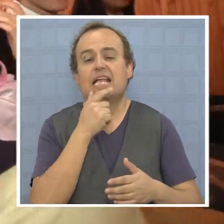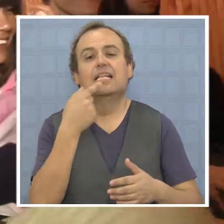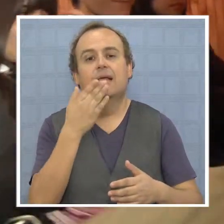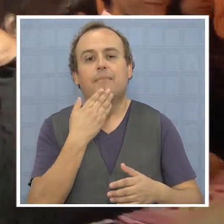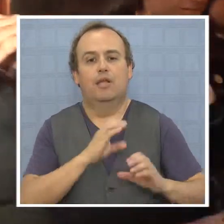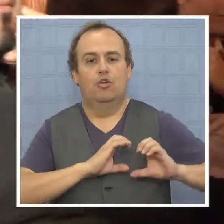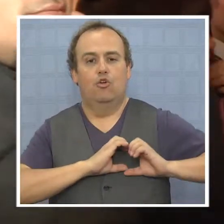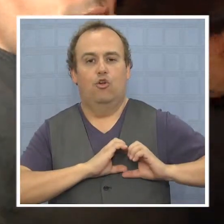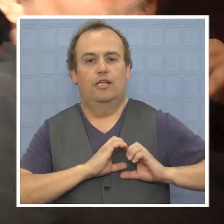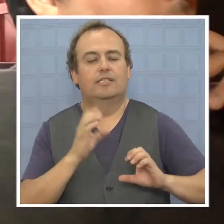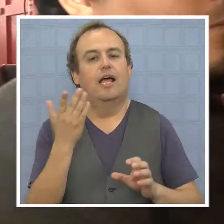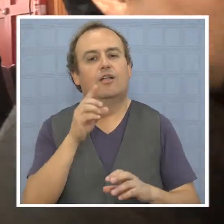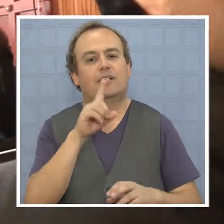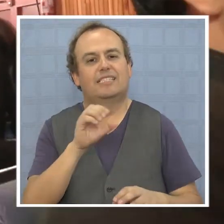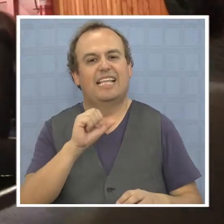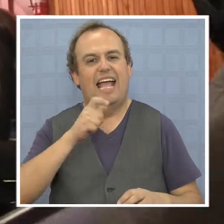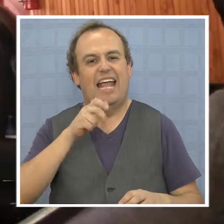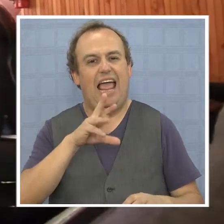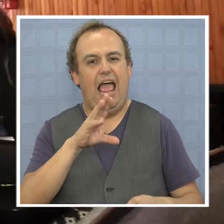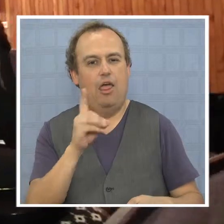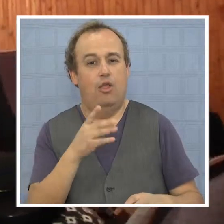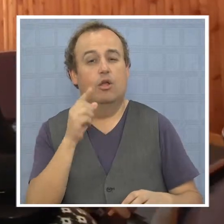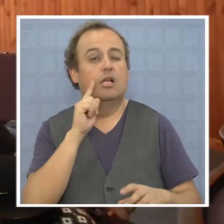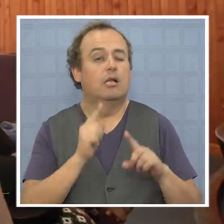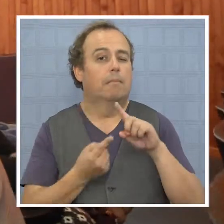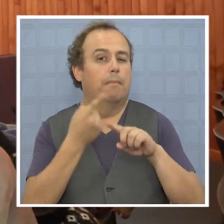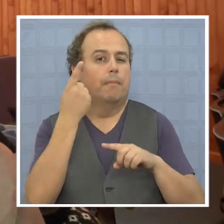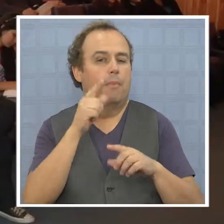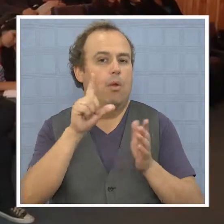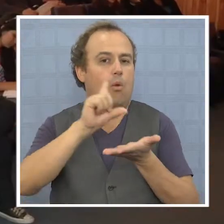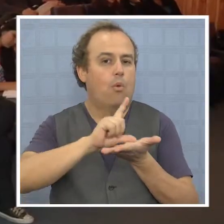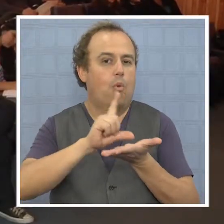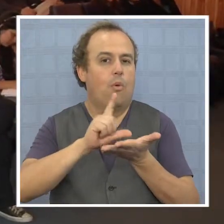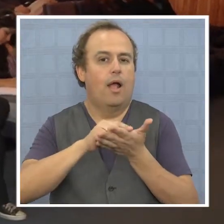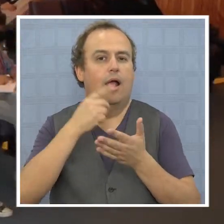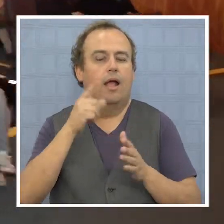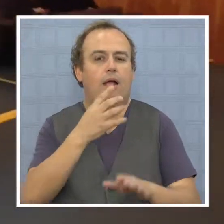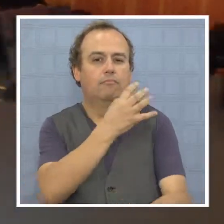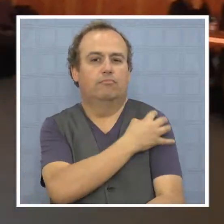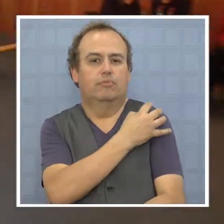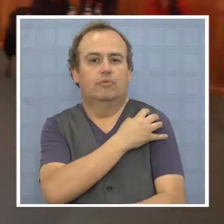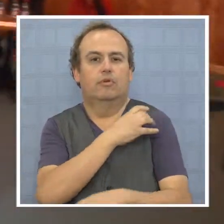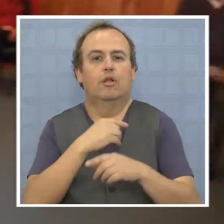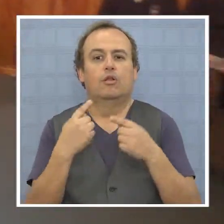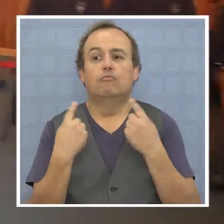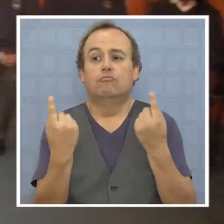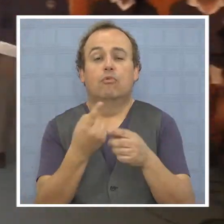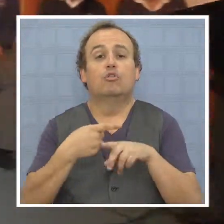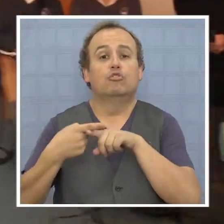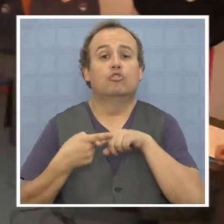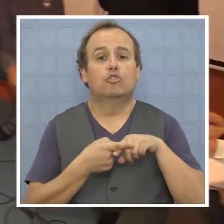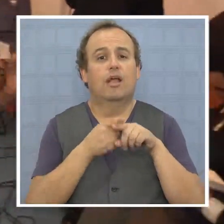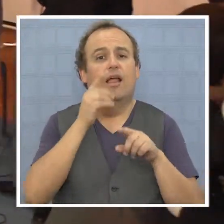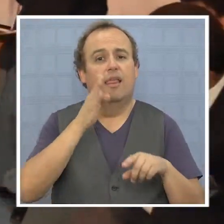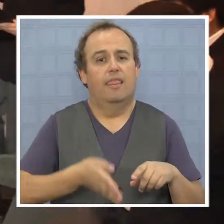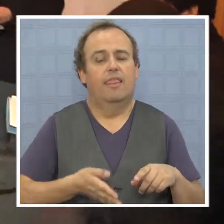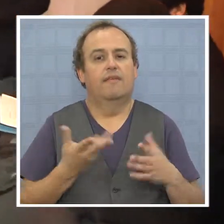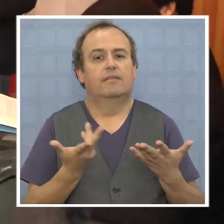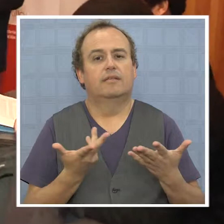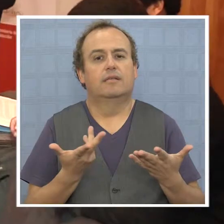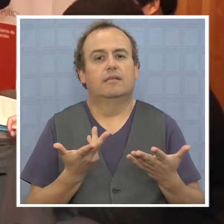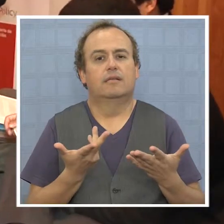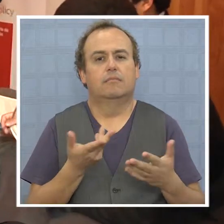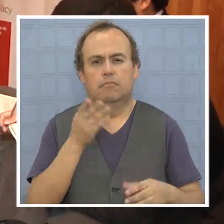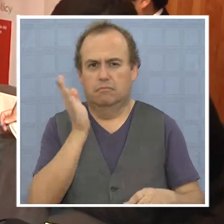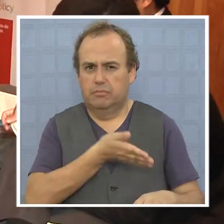Corazón, quienes se disputaron el primer lugar a nivel regional con el tema ¿Los medios sociales deberían ser censurados? Estos